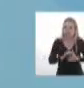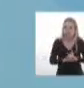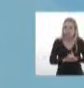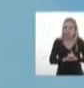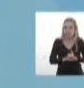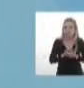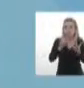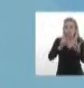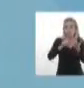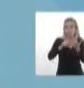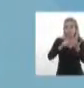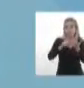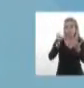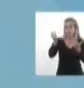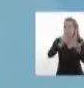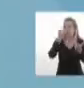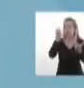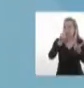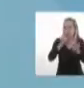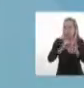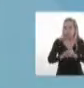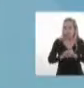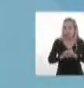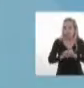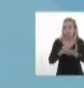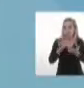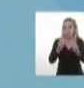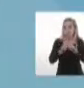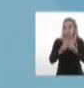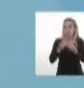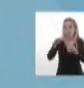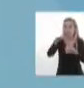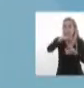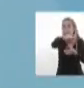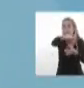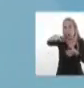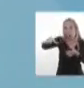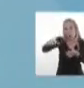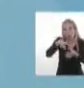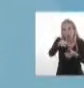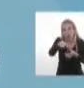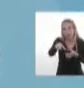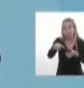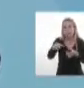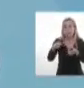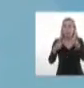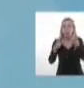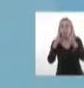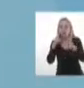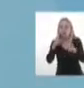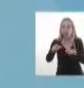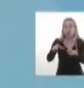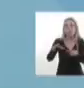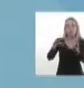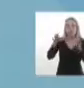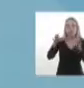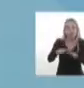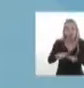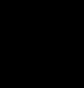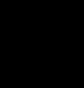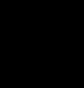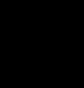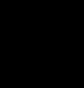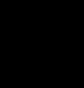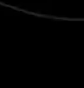encuentro en el gobierno es un completo desinterés por la gestión un completo desinterés por la realidad y un gran interés